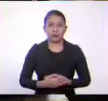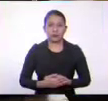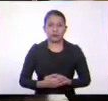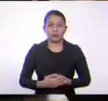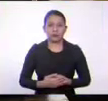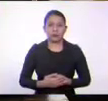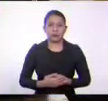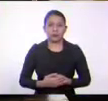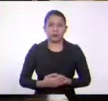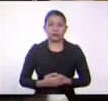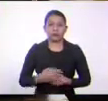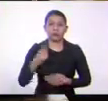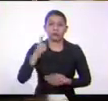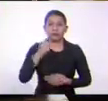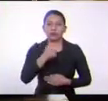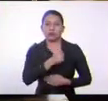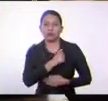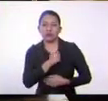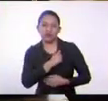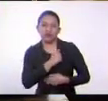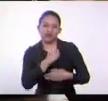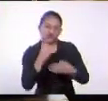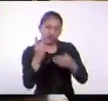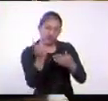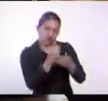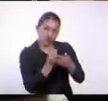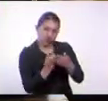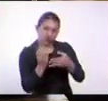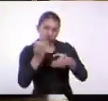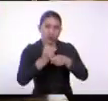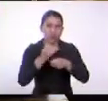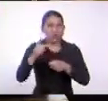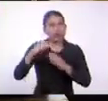Los diseñamos para confiarles nuestro hogar,